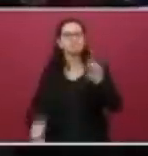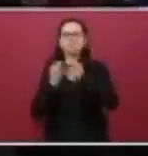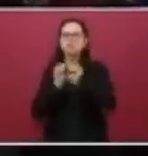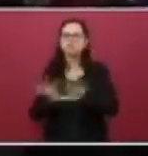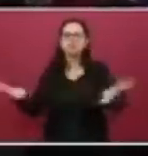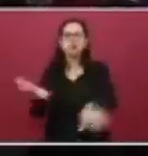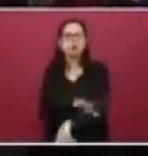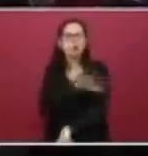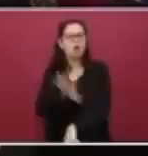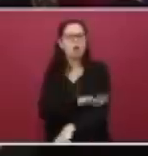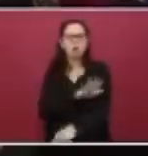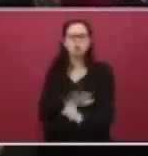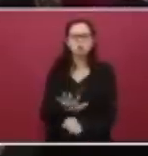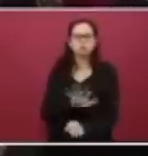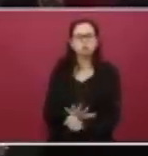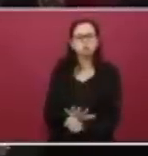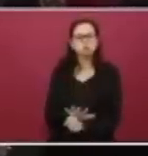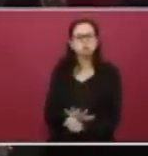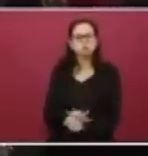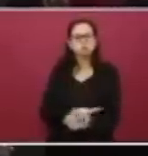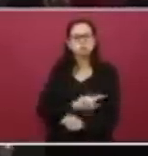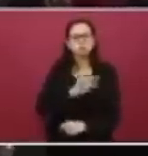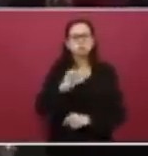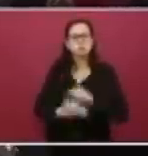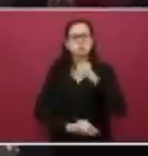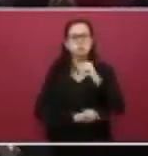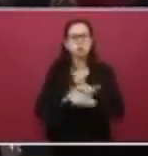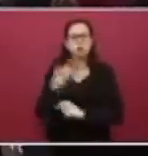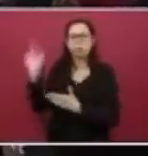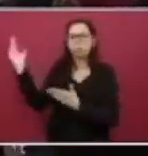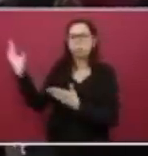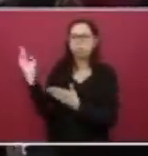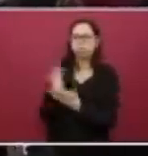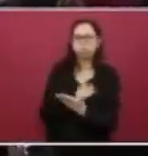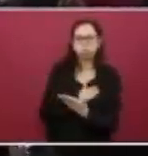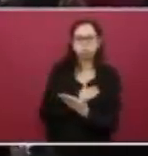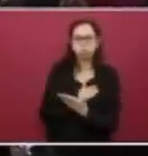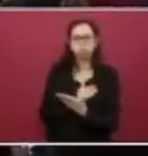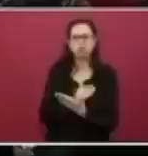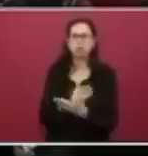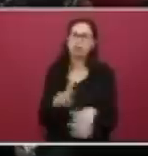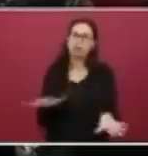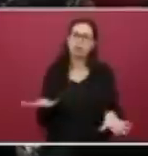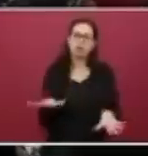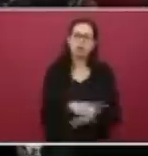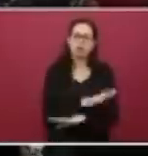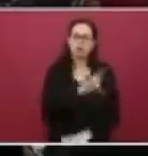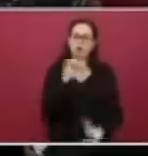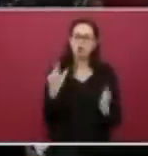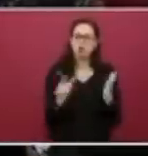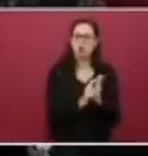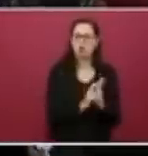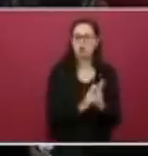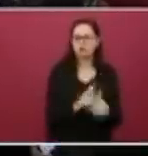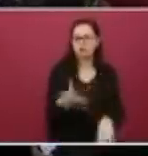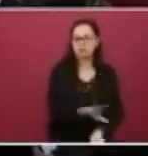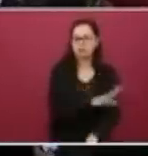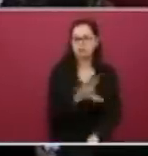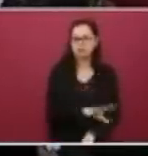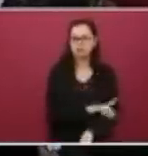nacional ha sido reducida con la re por la reforma energética a una empresa